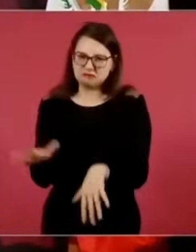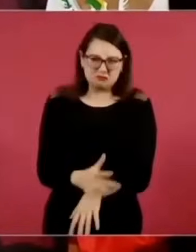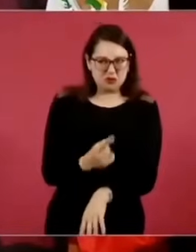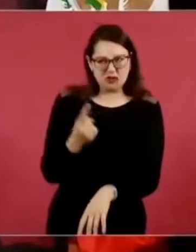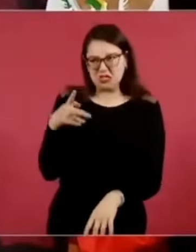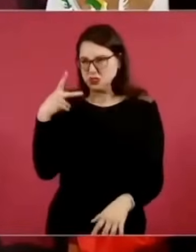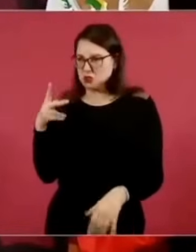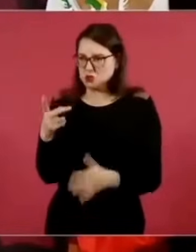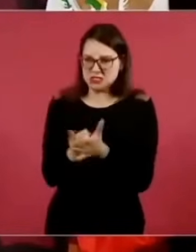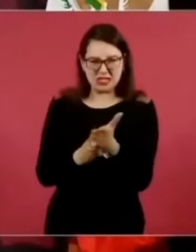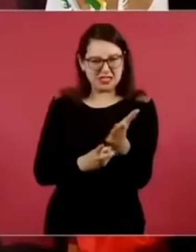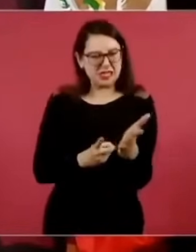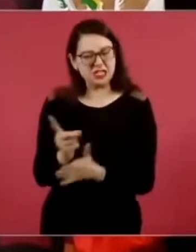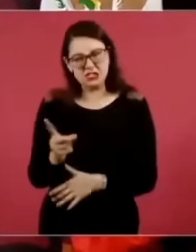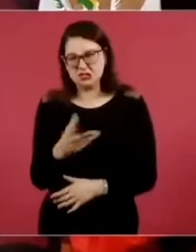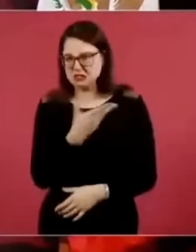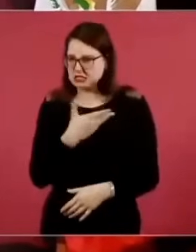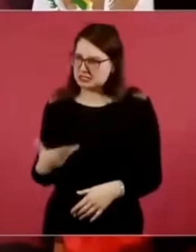Entonces se va